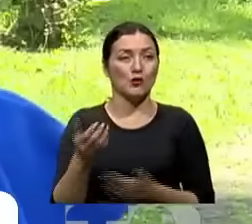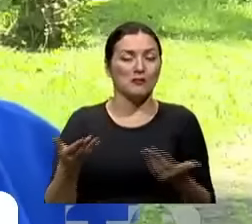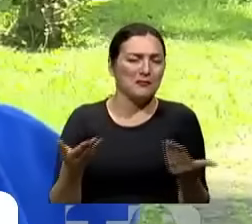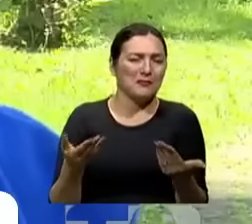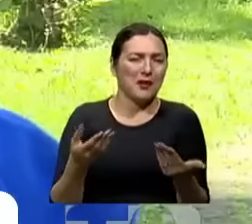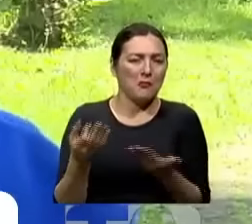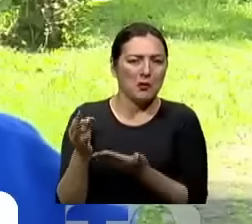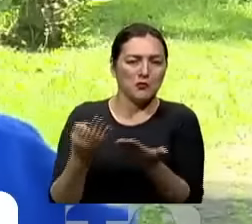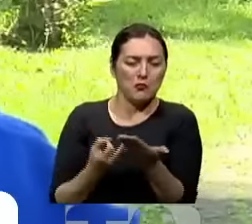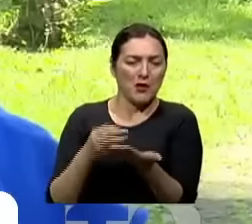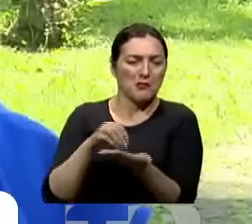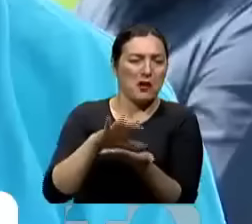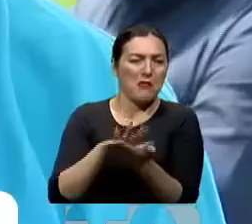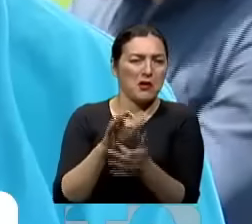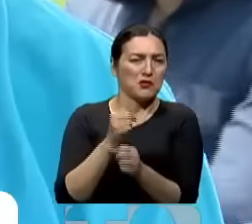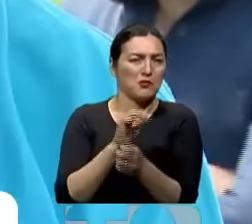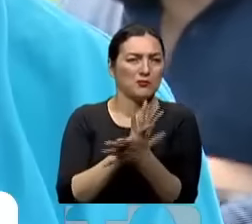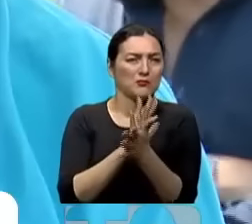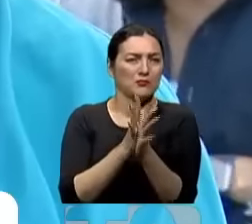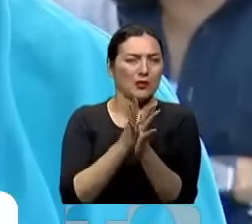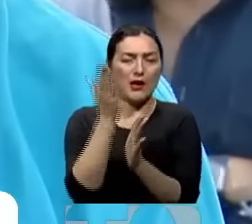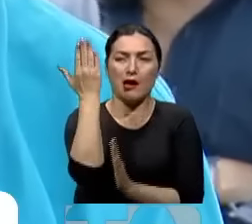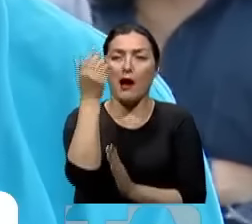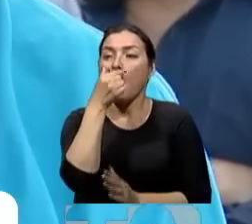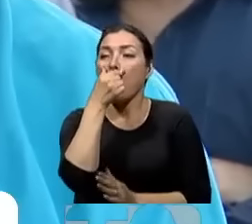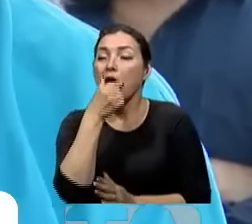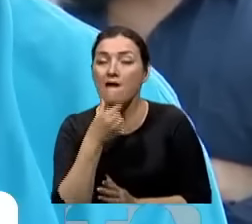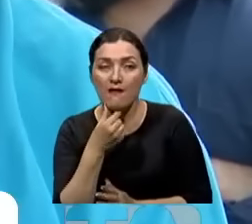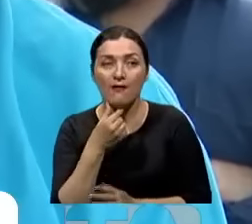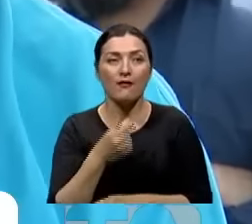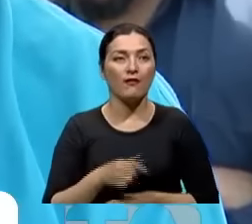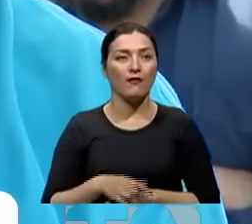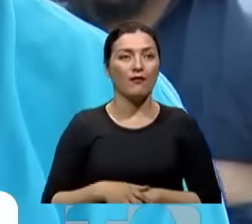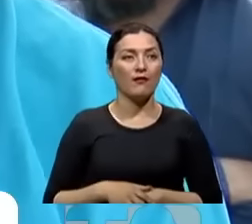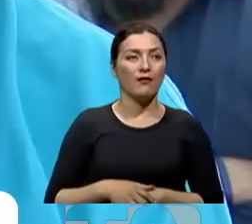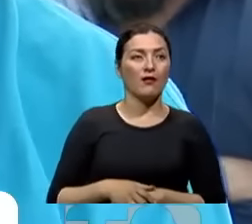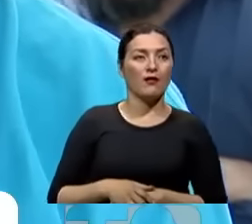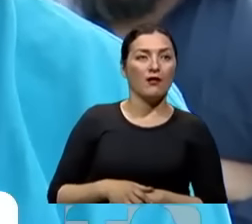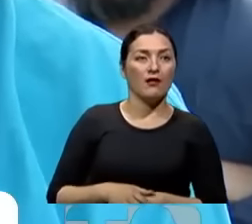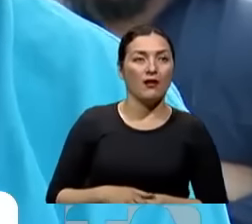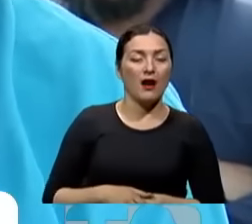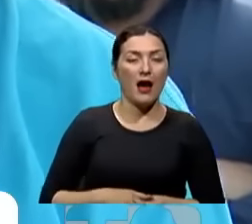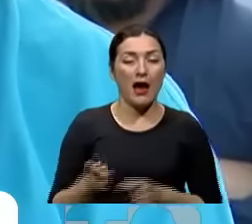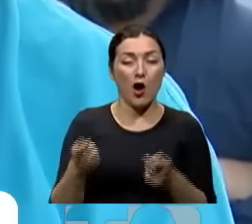ejecución presupuestaria en el tema seguridad. Señor alcalde, y entendemos que manejar una organización